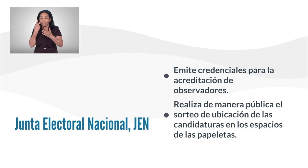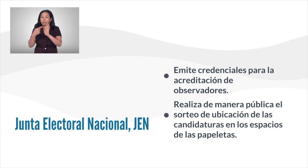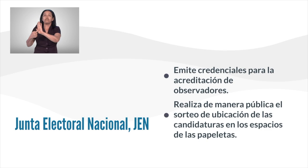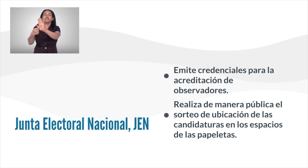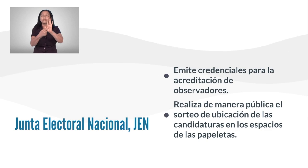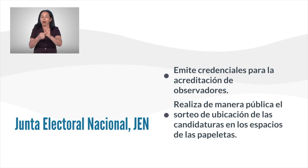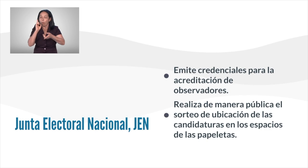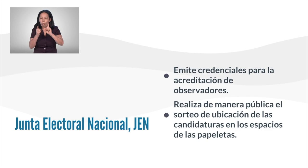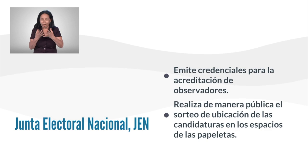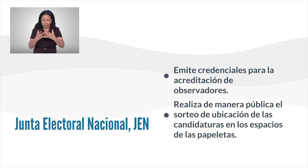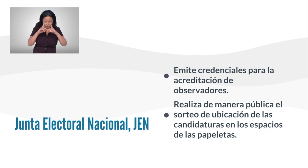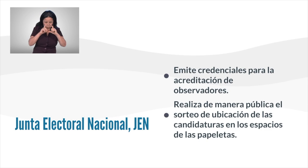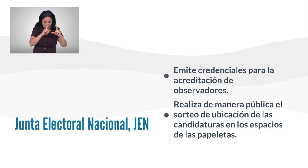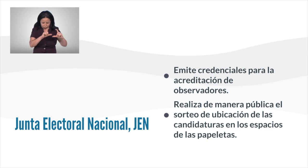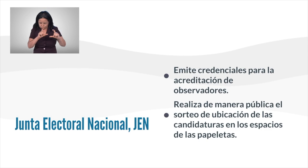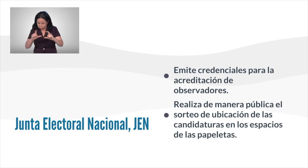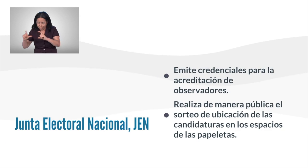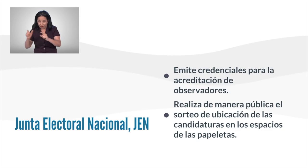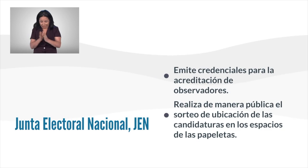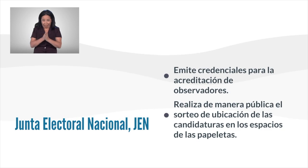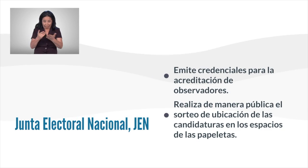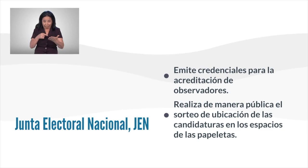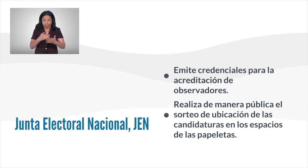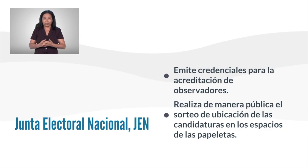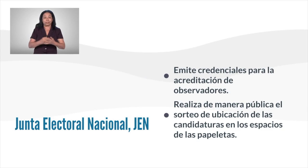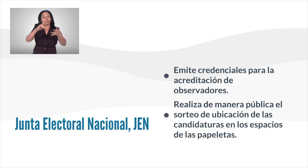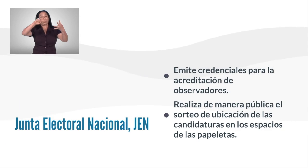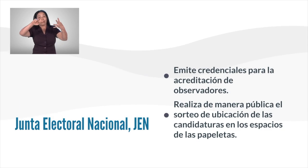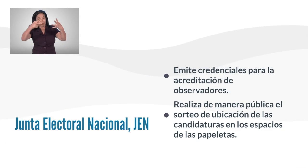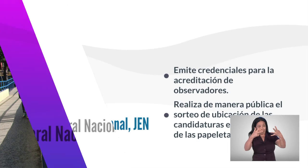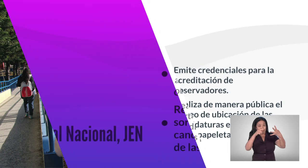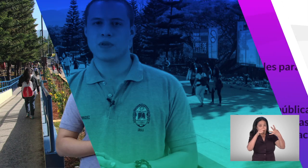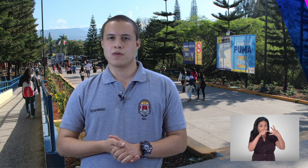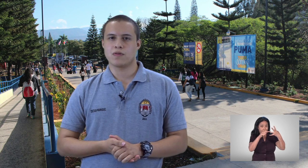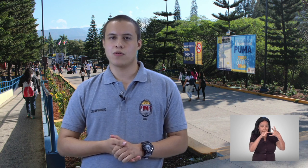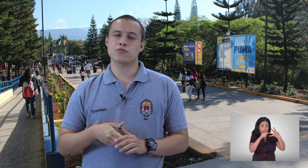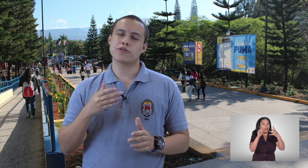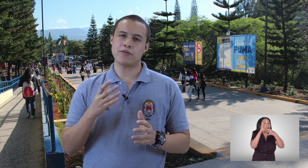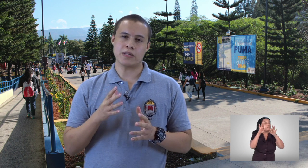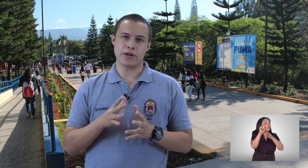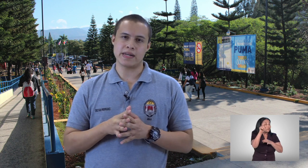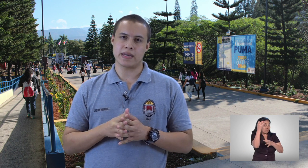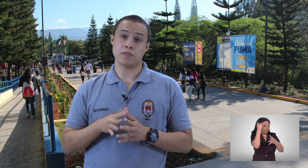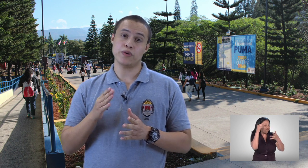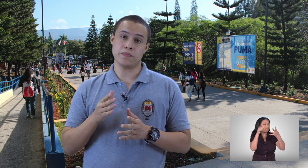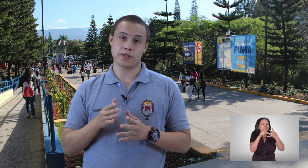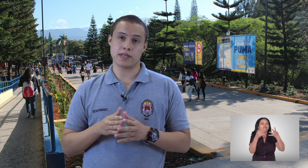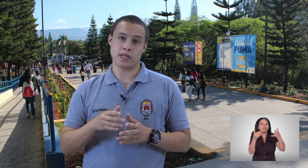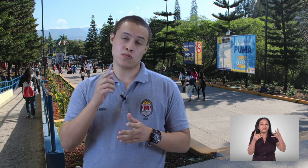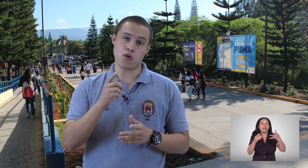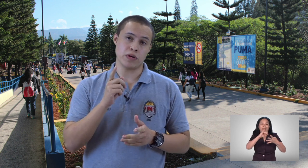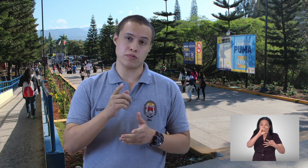realizar de manera pública el sorteo de la ubicación de las candidaturas en los espacios de las papeletas. Otro órgano electoral que es muy